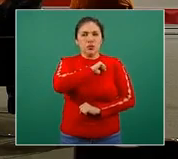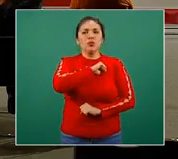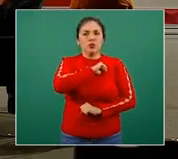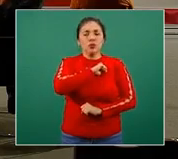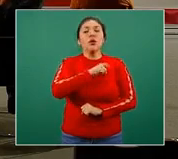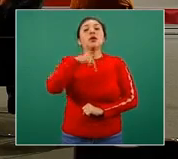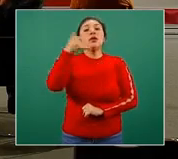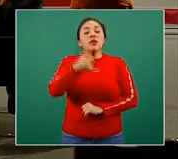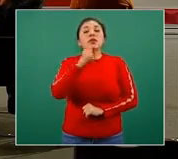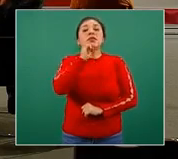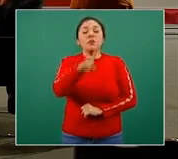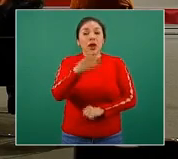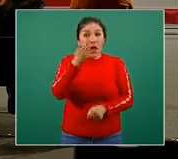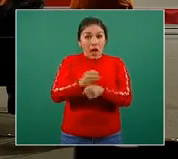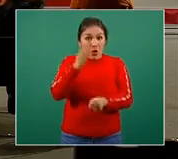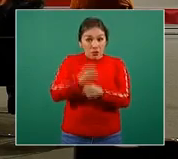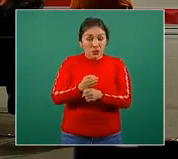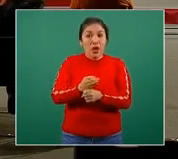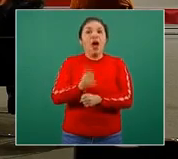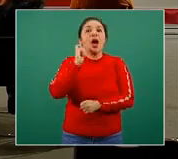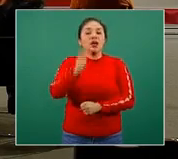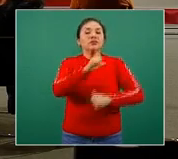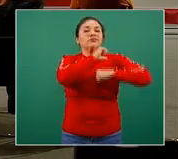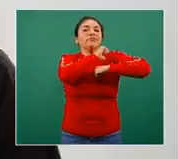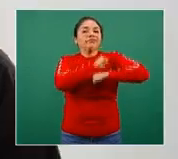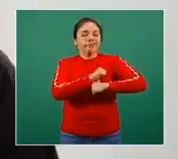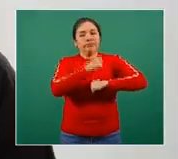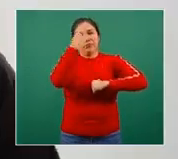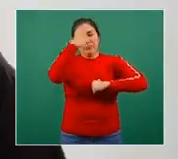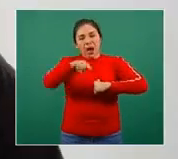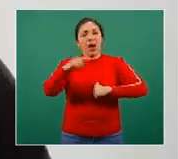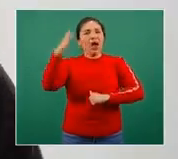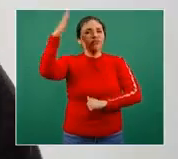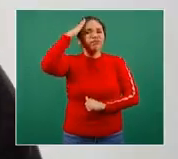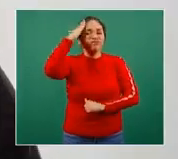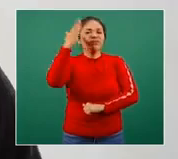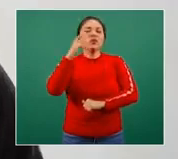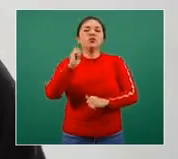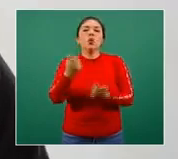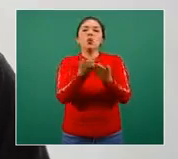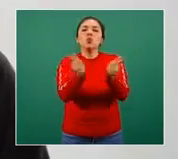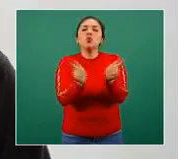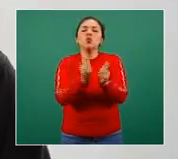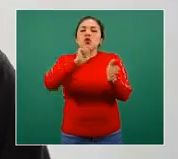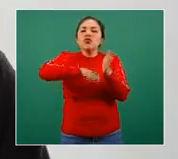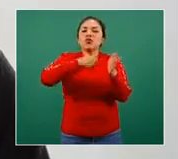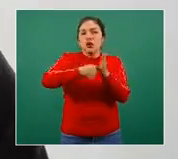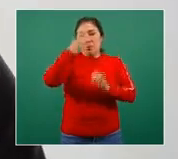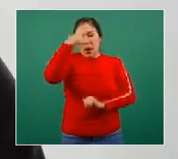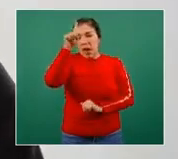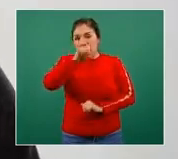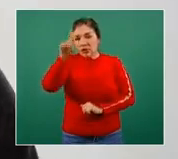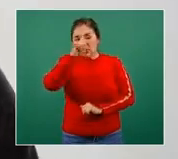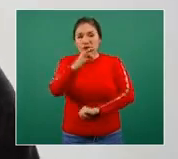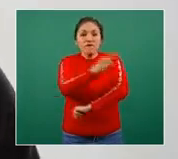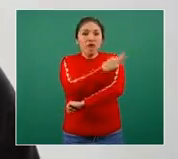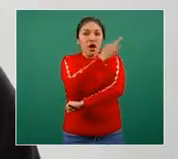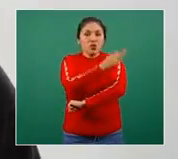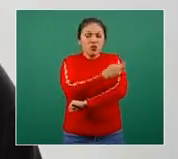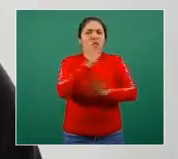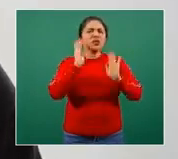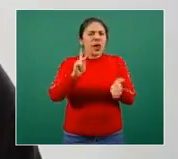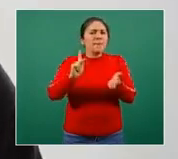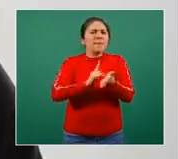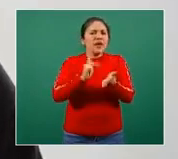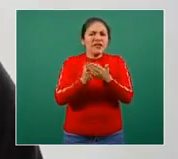pero además también en este momento preside y coordina el Grupo Técnico Asesor de Vacunación. Hemos